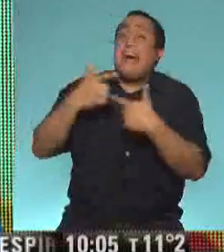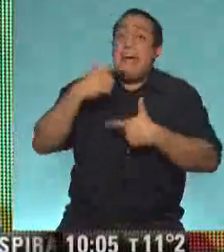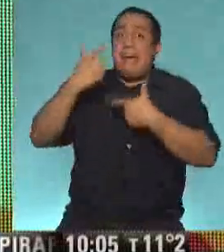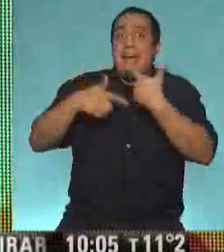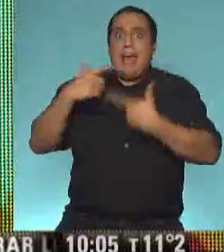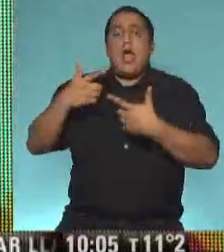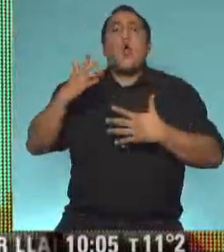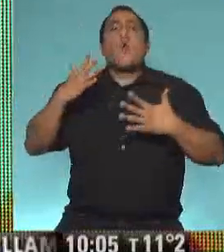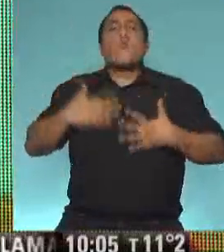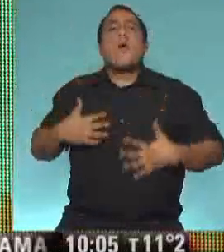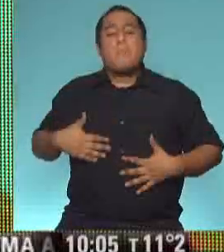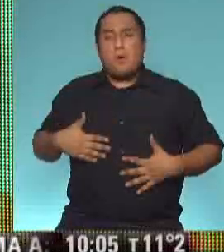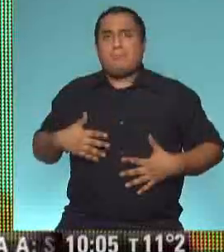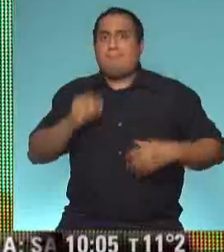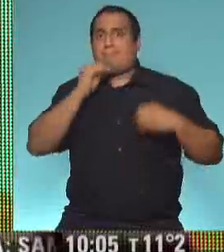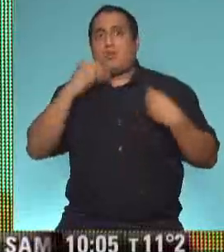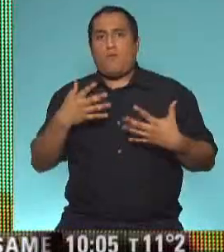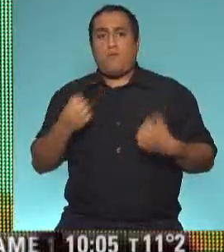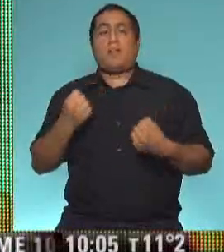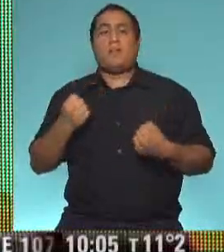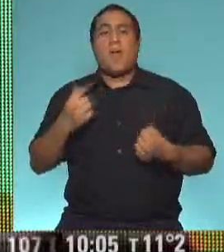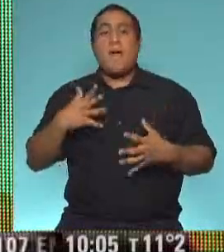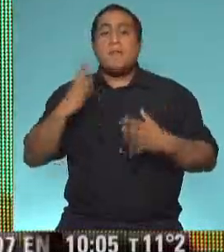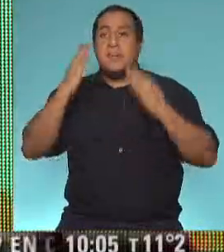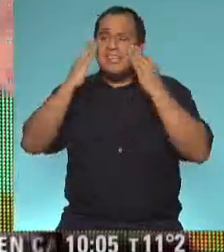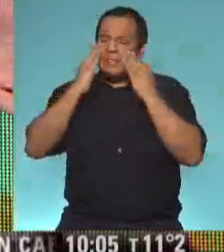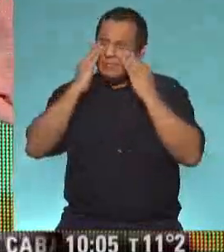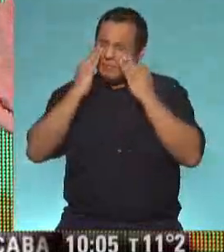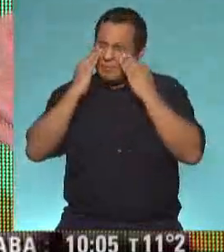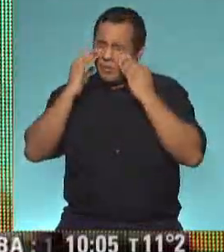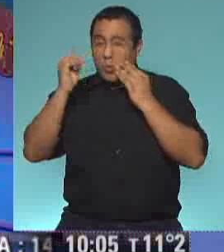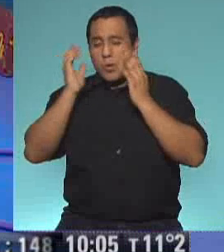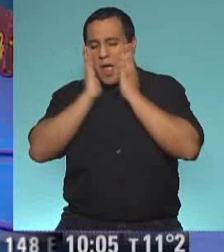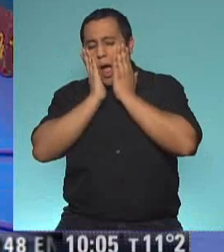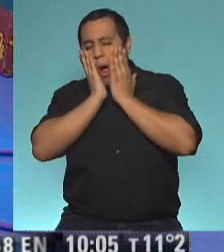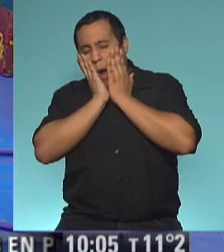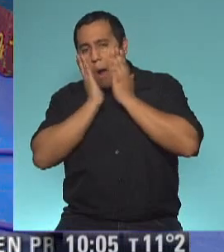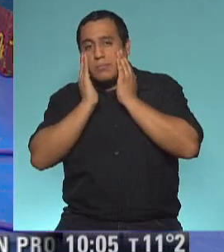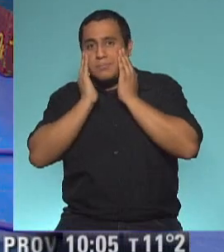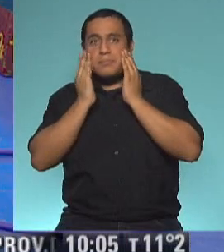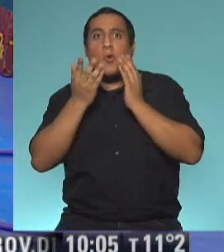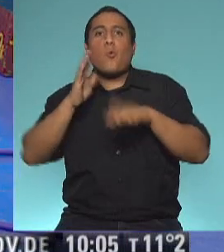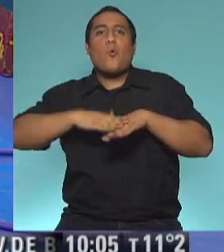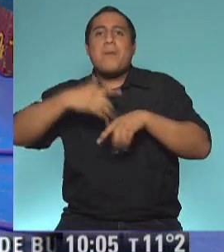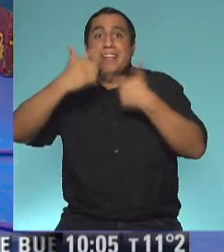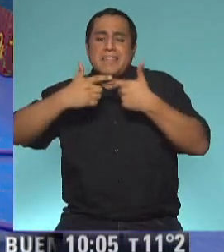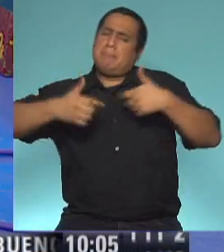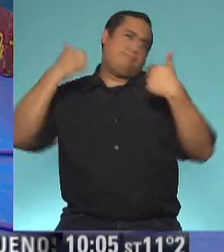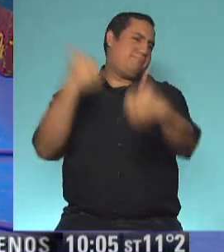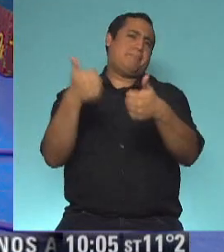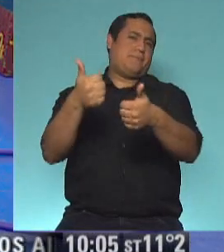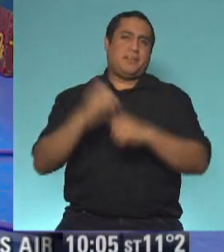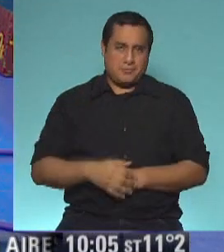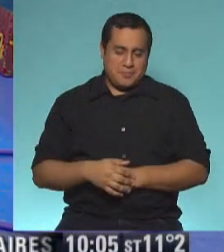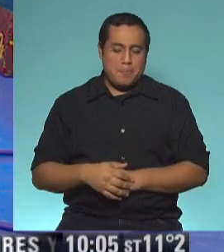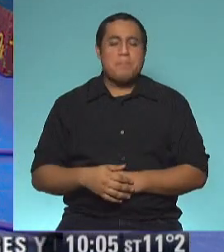empieza a doler mucho la panza o te duelen mucho los músculos de la cara? Sí. Bueno, es que estás bien. Y te sentís mejor. Estás saludable, muy bien. Te sentís mejor, muy bien.